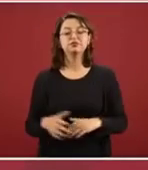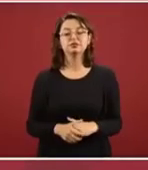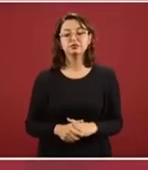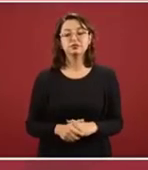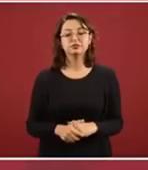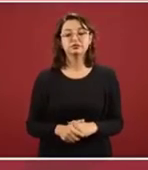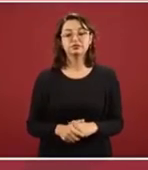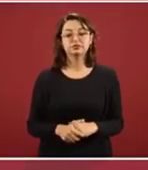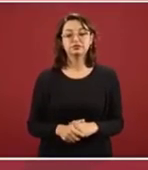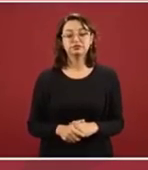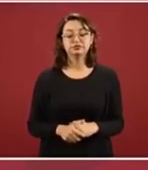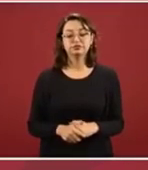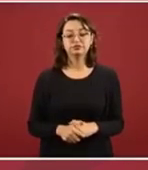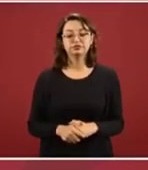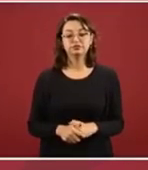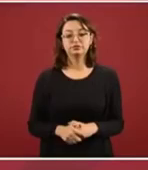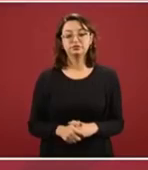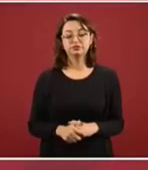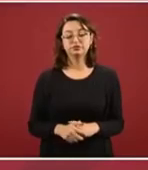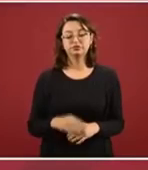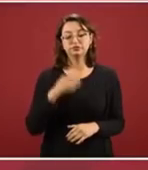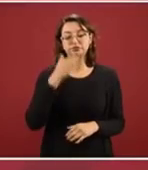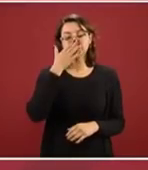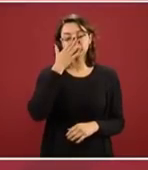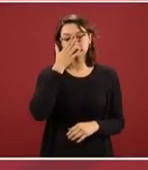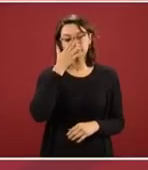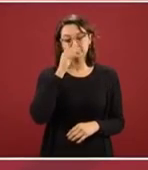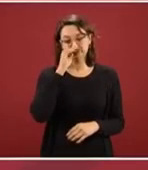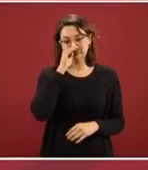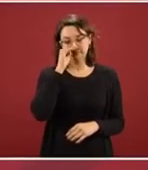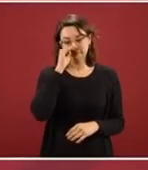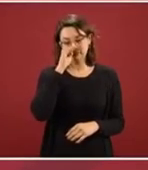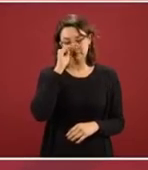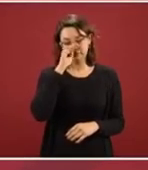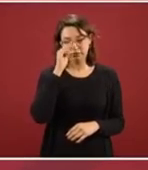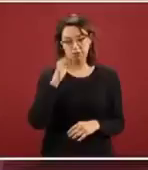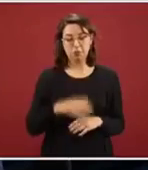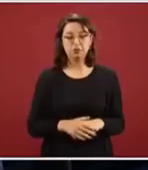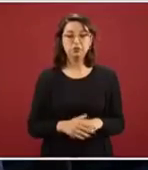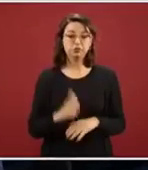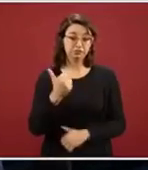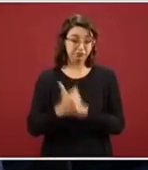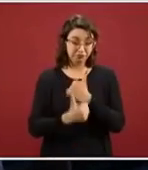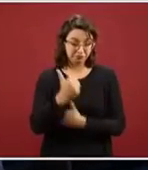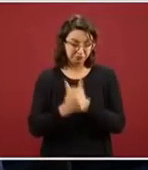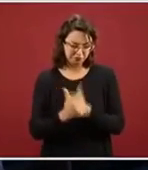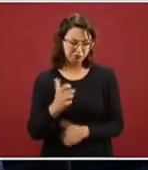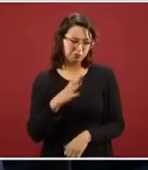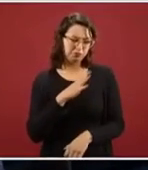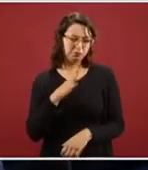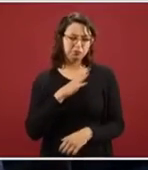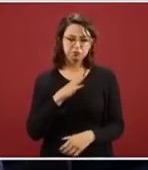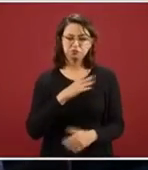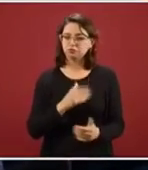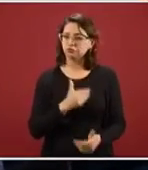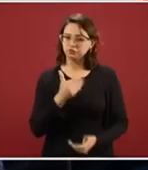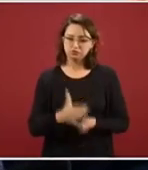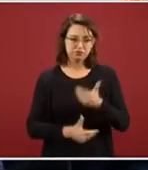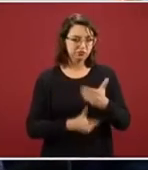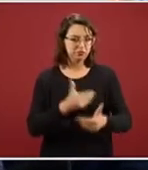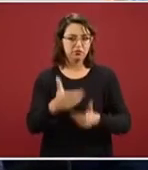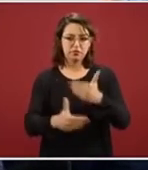A pesar de que avanzó, porque no pueden decir que no había competencia, que avanzó